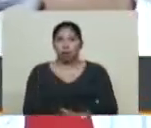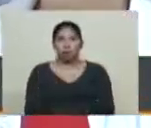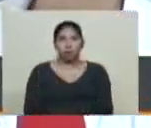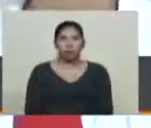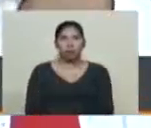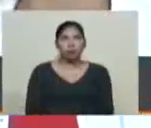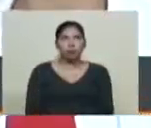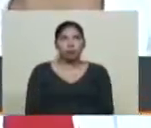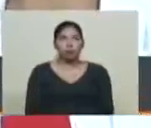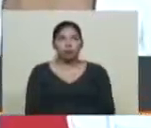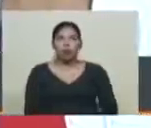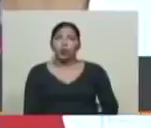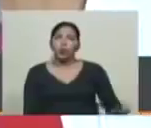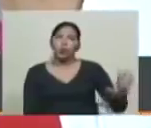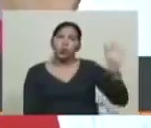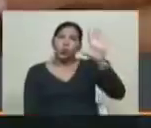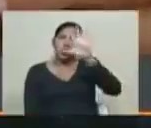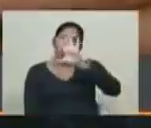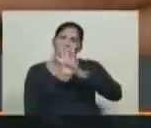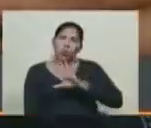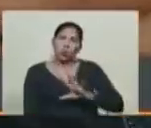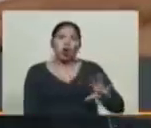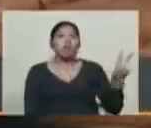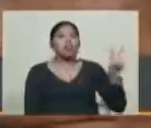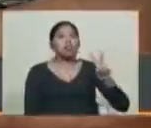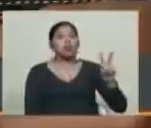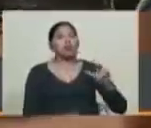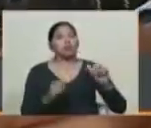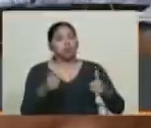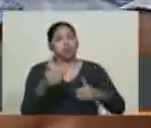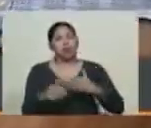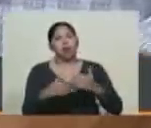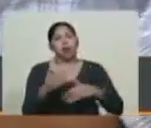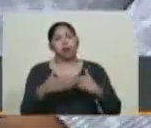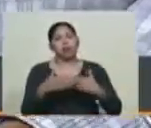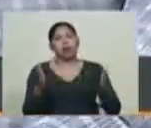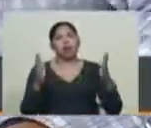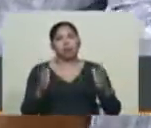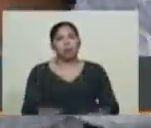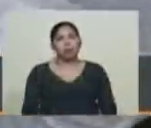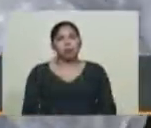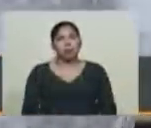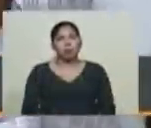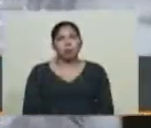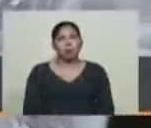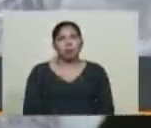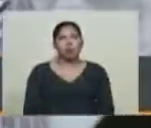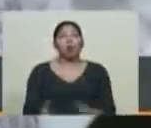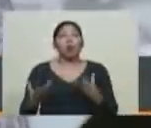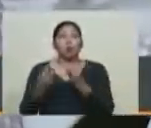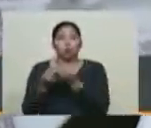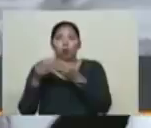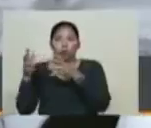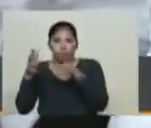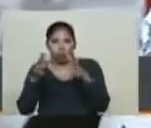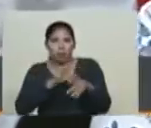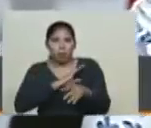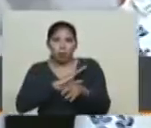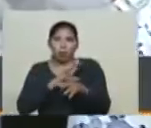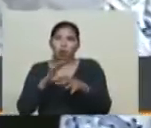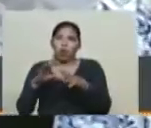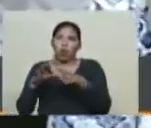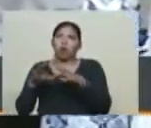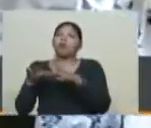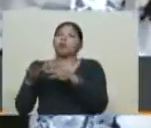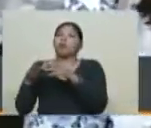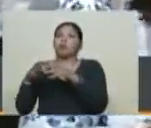A nivel nacional arranca la vacunación gratuita para el pueblo de Venezuela con la asesoría de la Organización Mundial de la